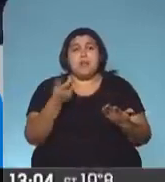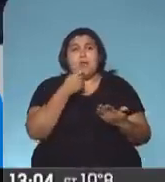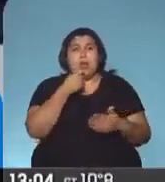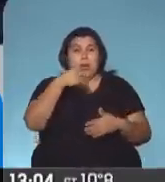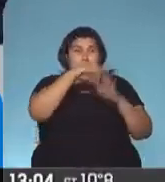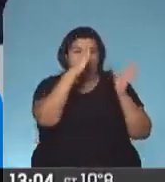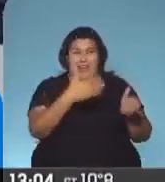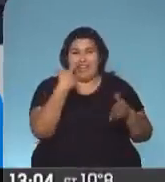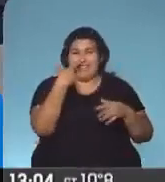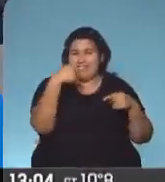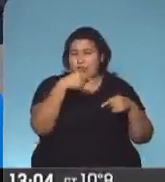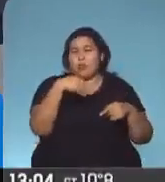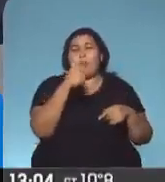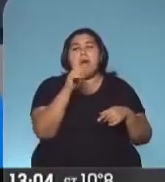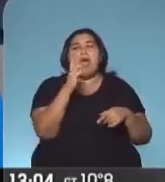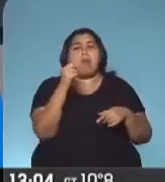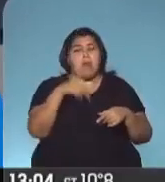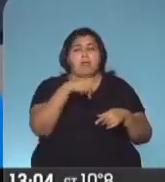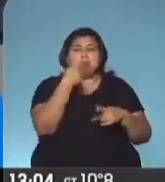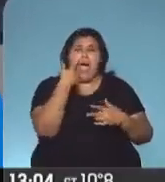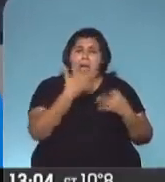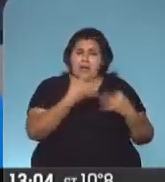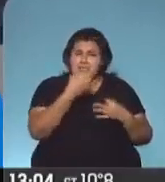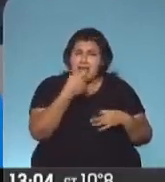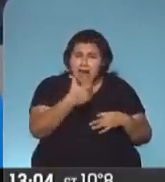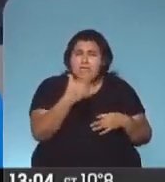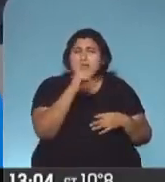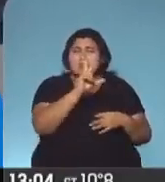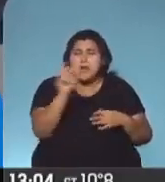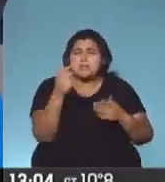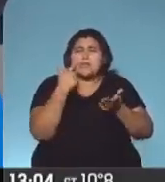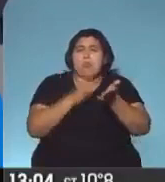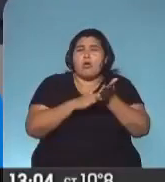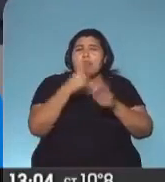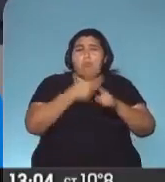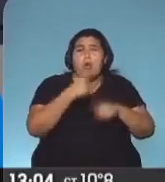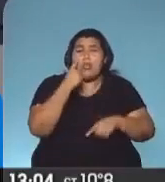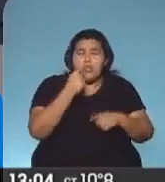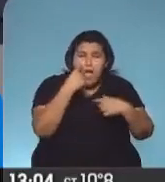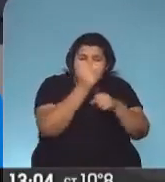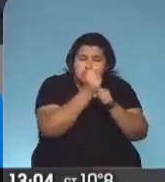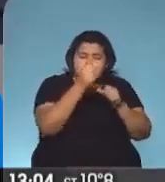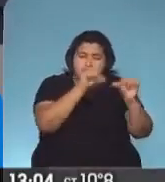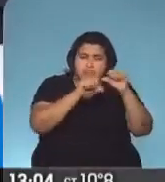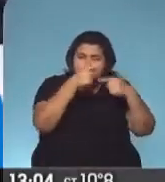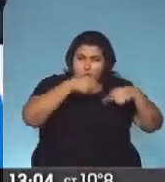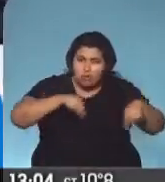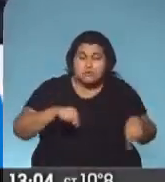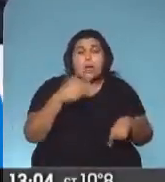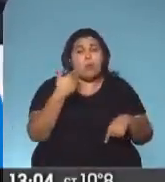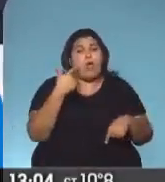malbrán el tomate brand se están analizando más de 300 muestras por día pero puede triplicar la capacidad